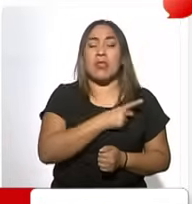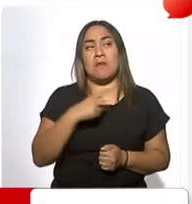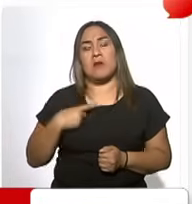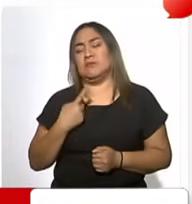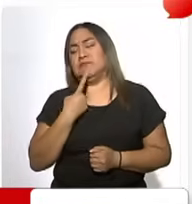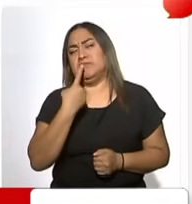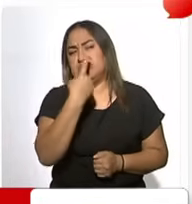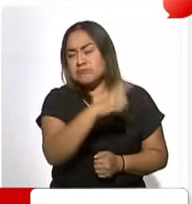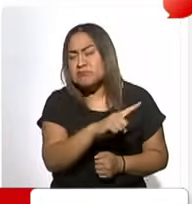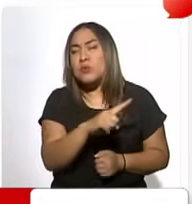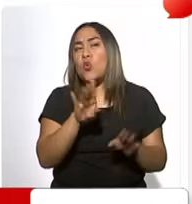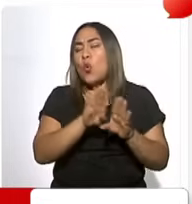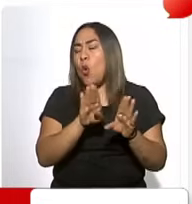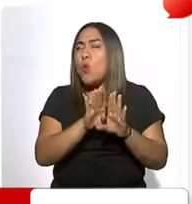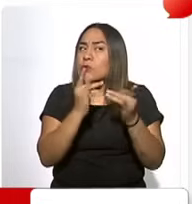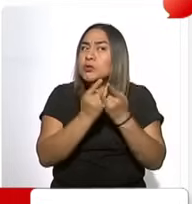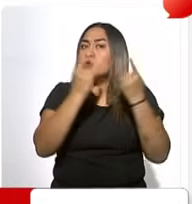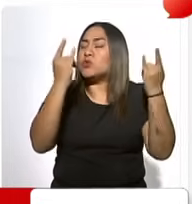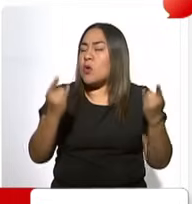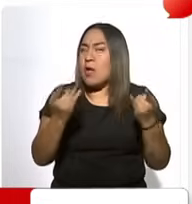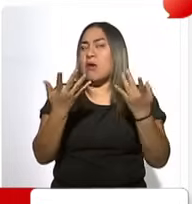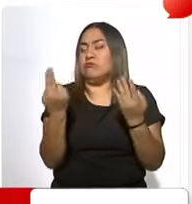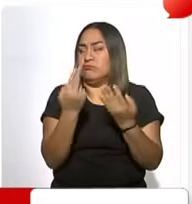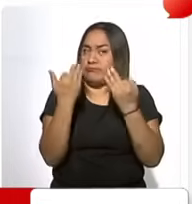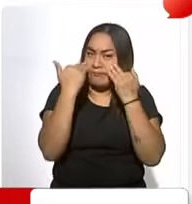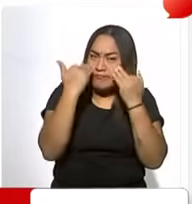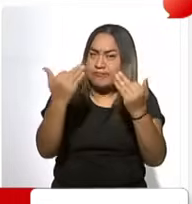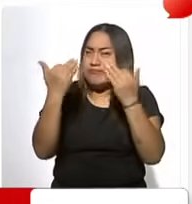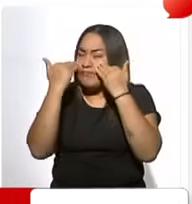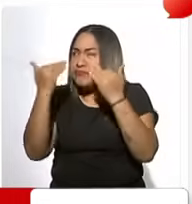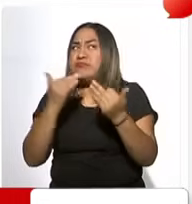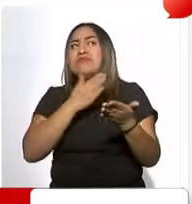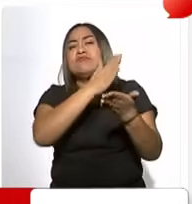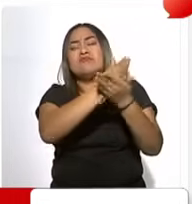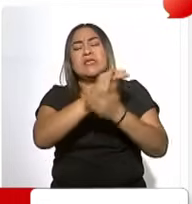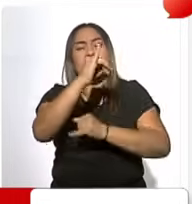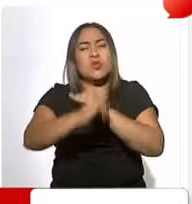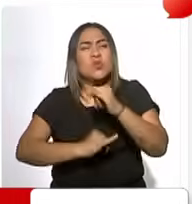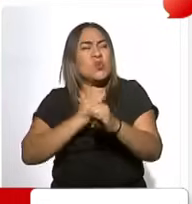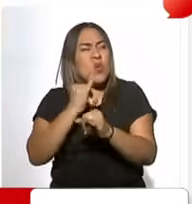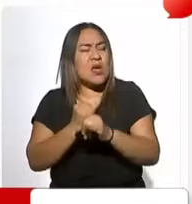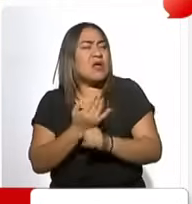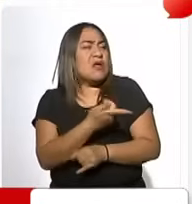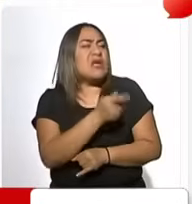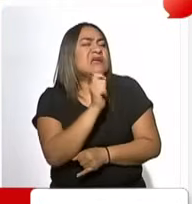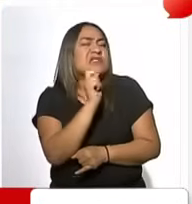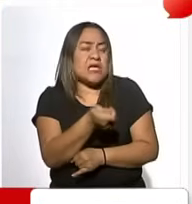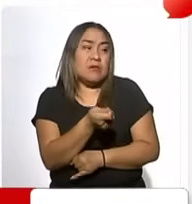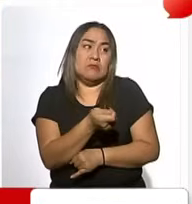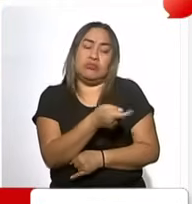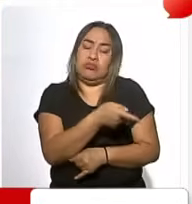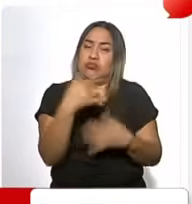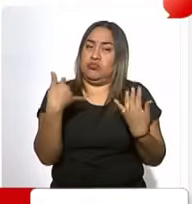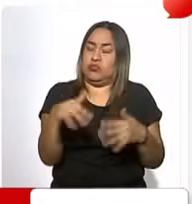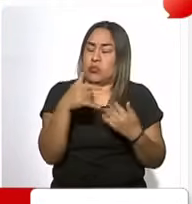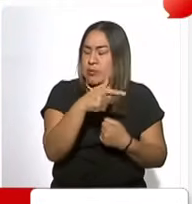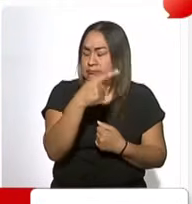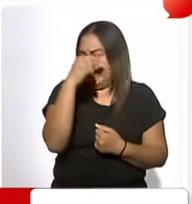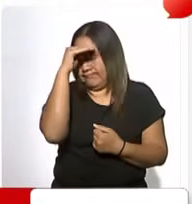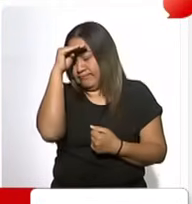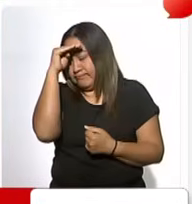Tiene que dejar un precedente y tenemos que ir a las a los organismos internacionales quiere decir que con mucha sabiduría ha